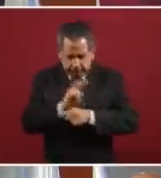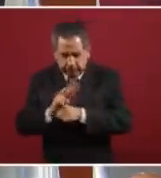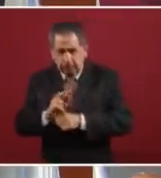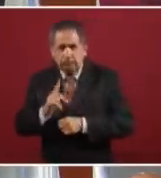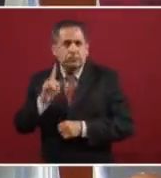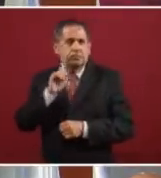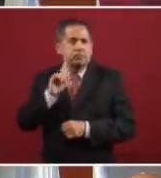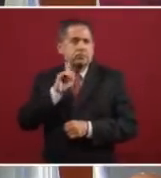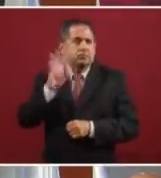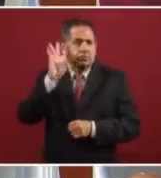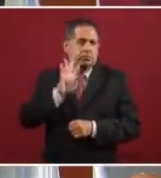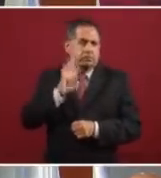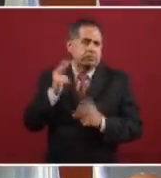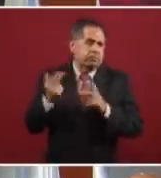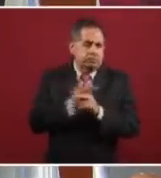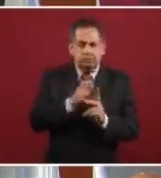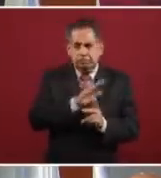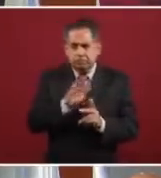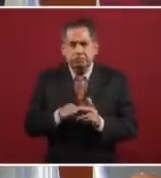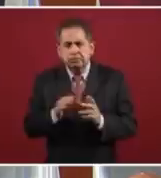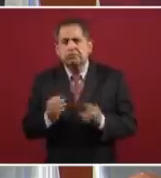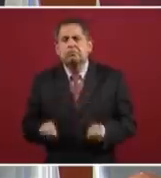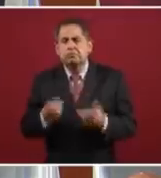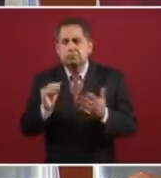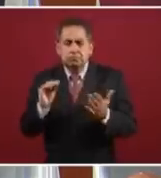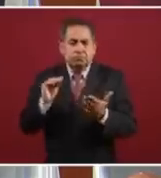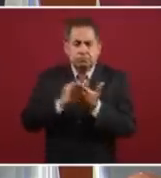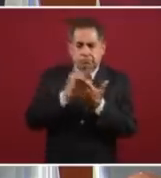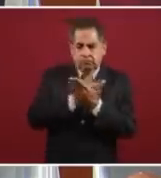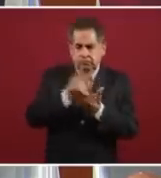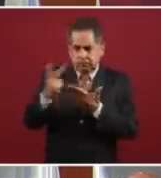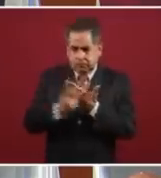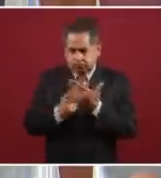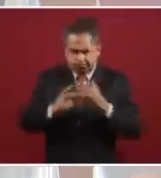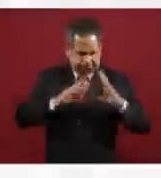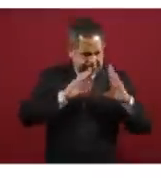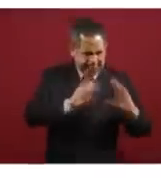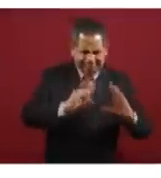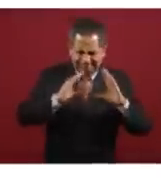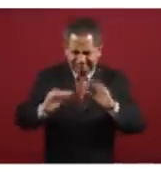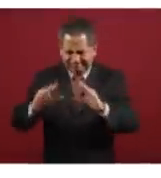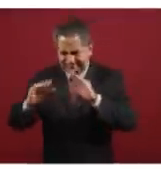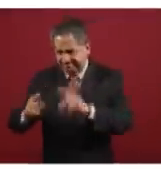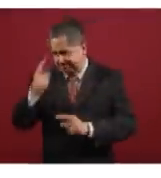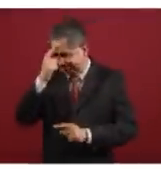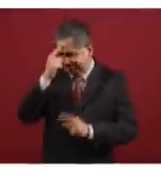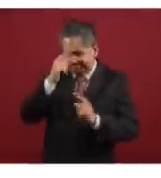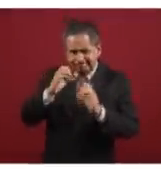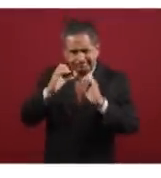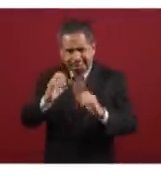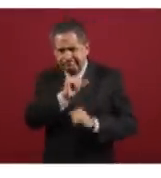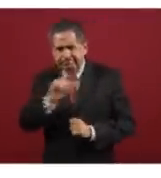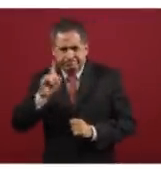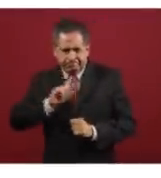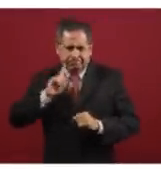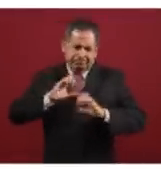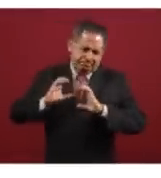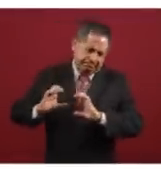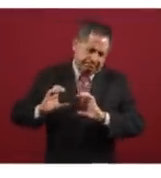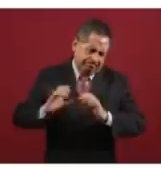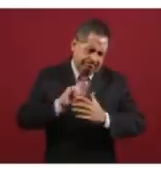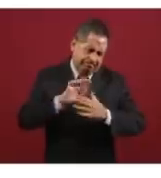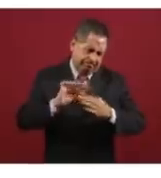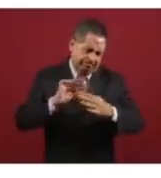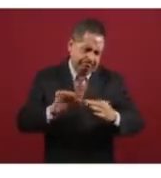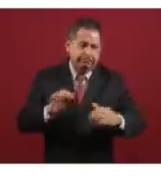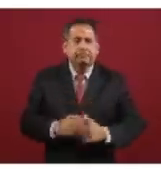feminicidio está incluido en todos los programas de capacitación que se están realizando en la Guardia Nacional.